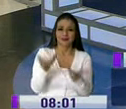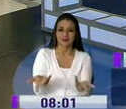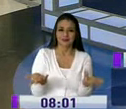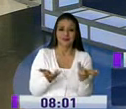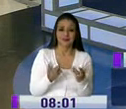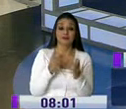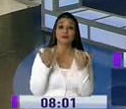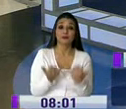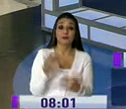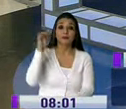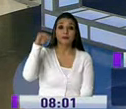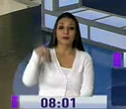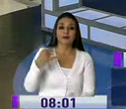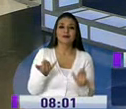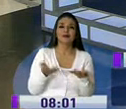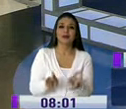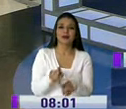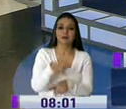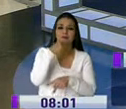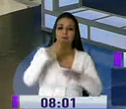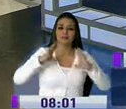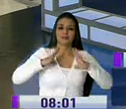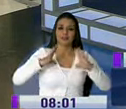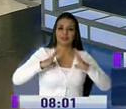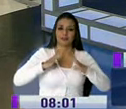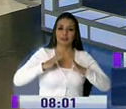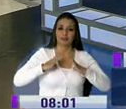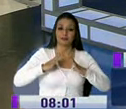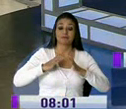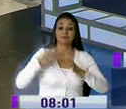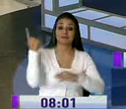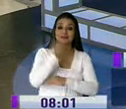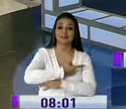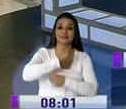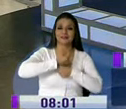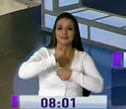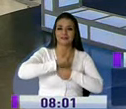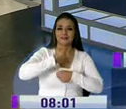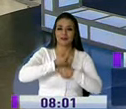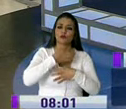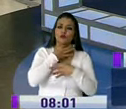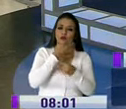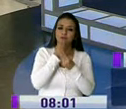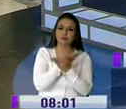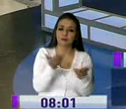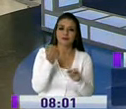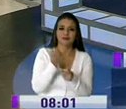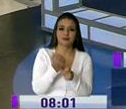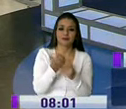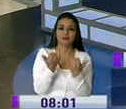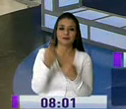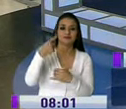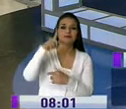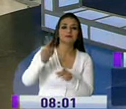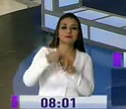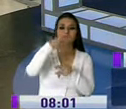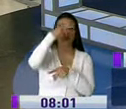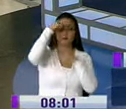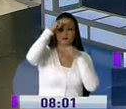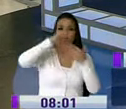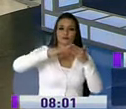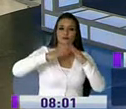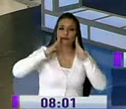hoy martes también estamos todavía de feriados, festejando este día, y nosotros gustosos de poderlos acompañar en este primer noticiero de la comunidad.